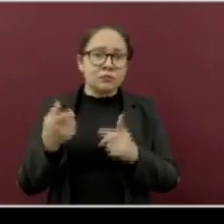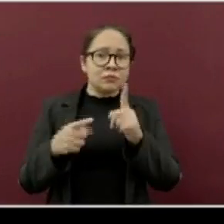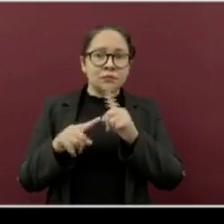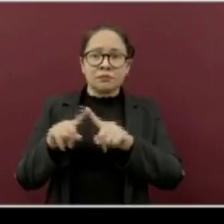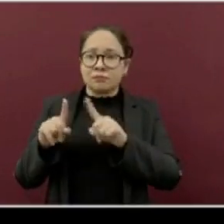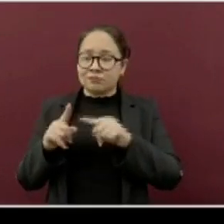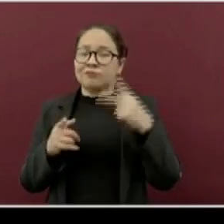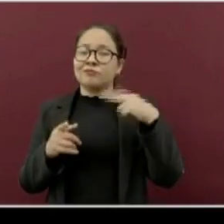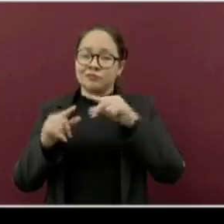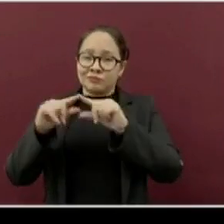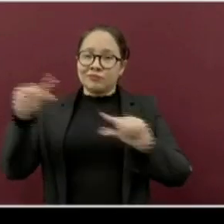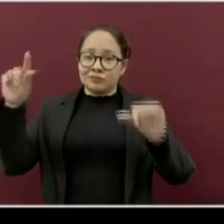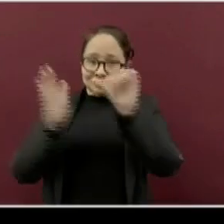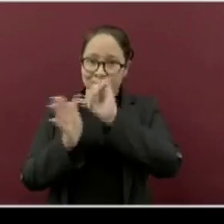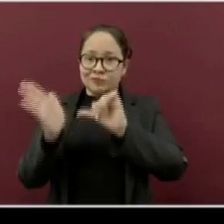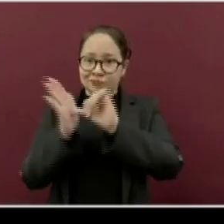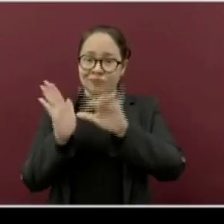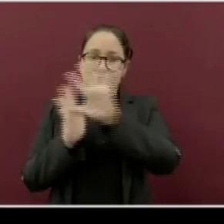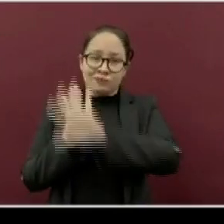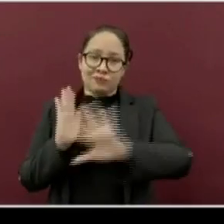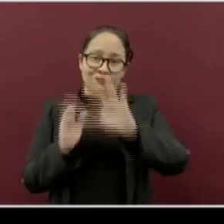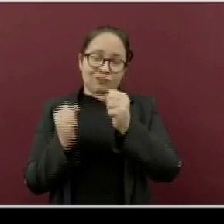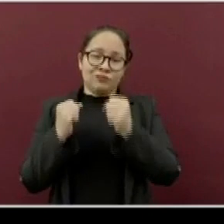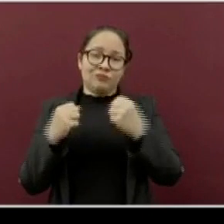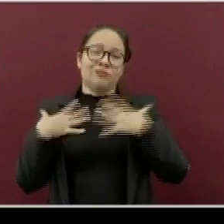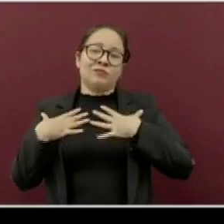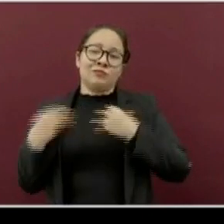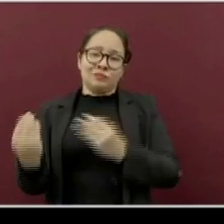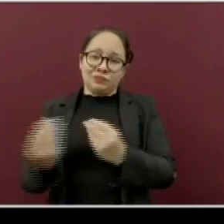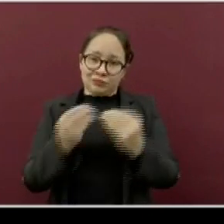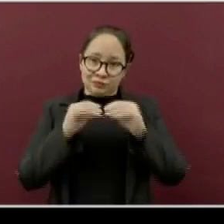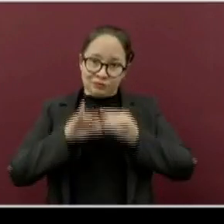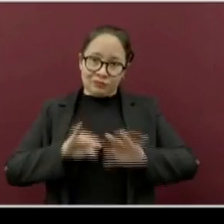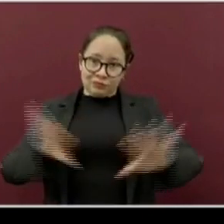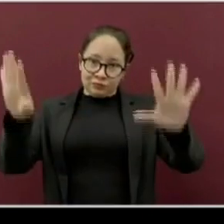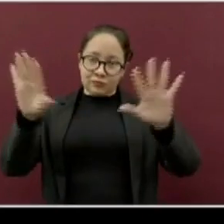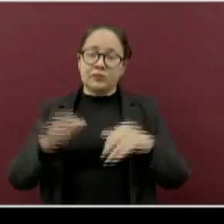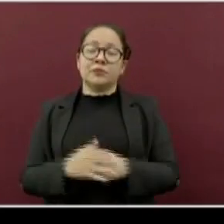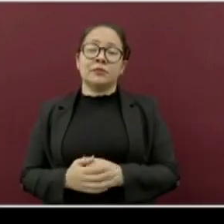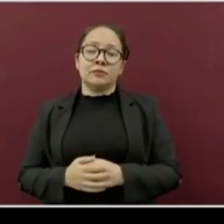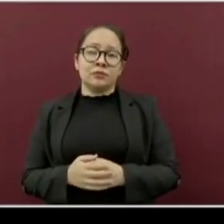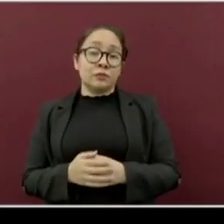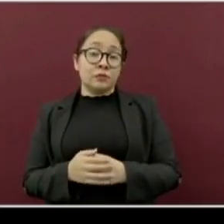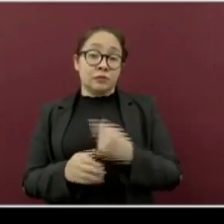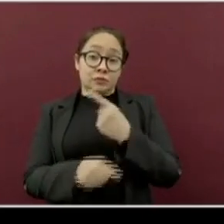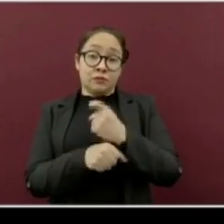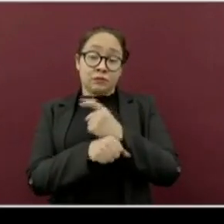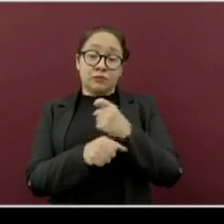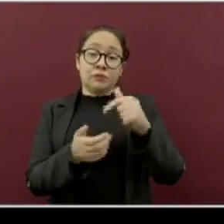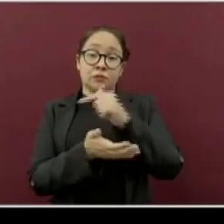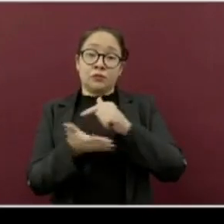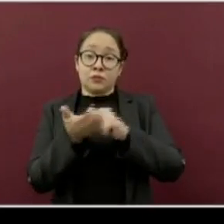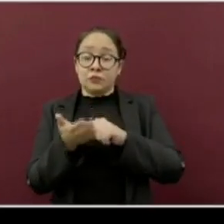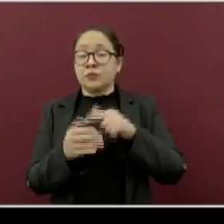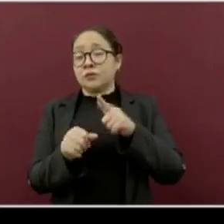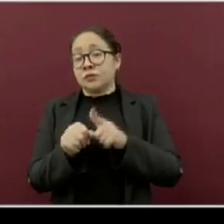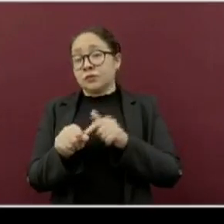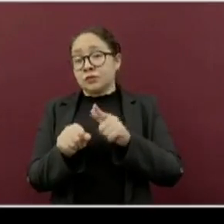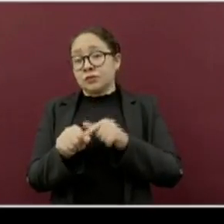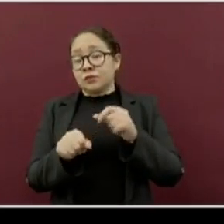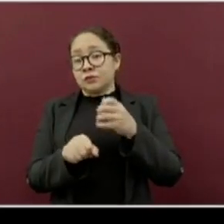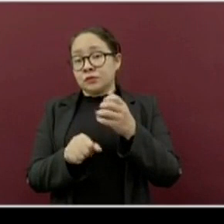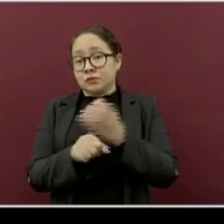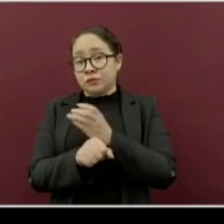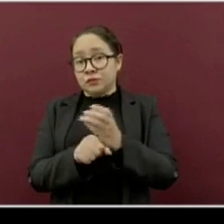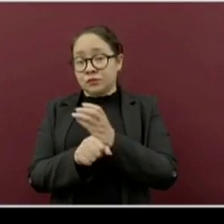región del centro, que continúa con la mayor transmisión y dispersión. Aquí sobresale el municipio de Veracruz en marrón, que